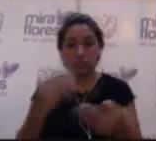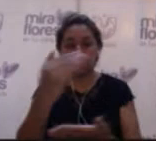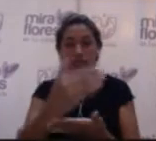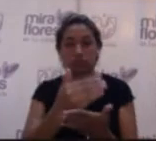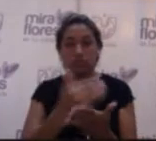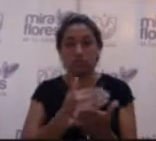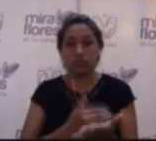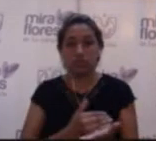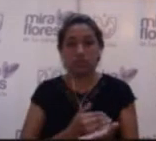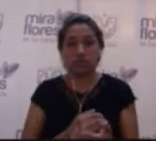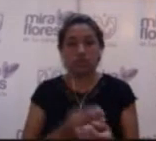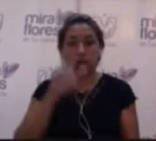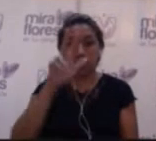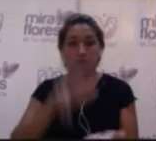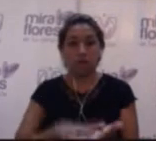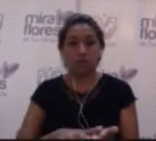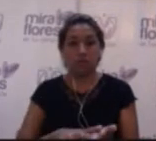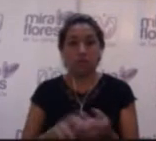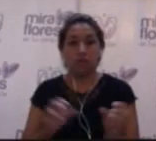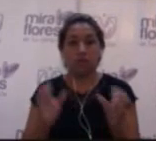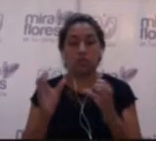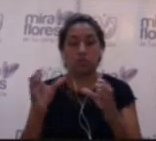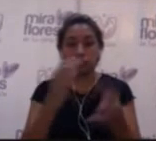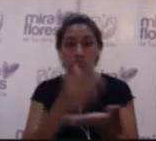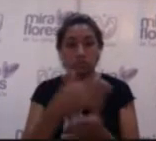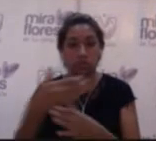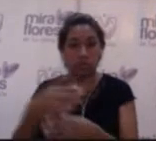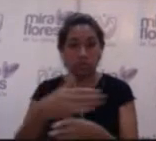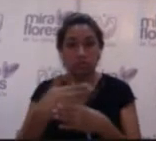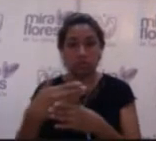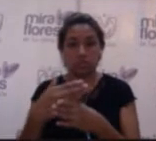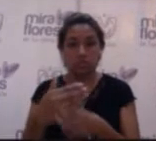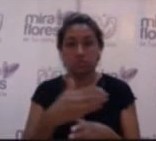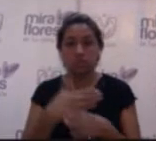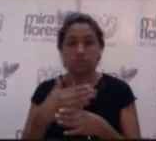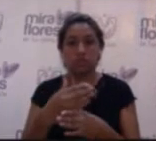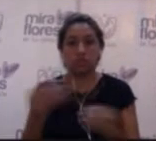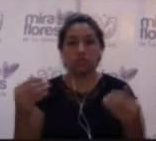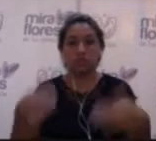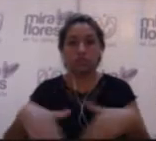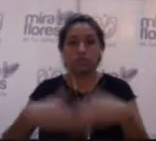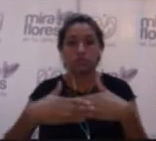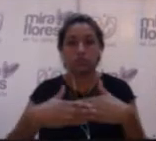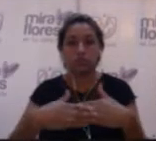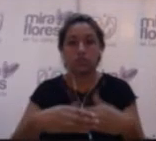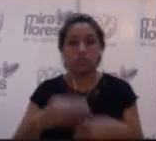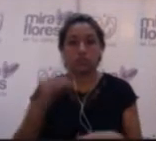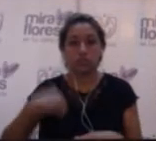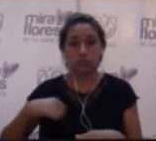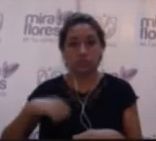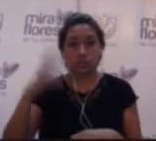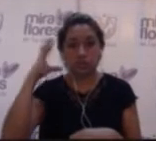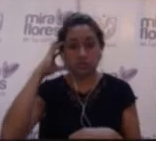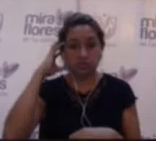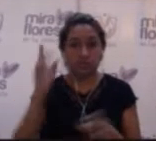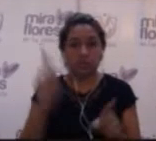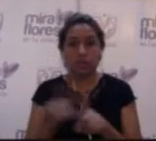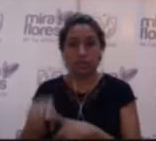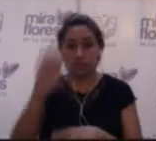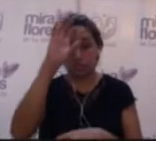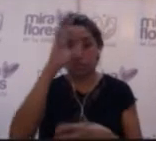la tercera adenda al convenio de cooperación interinstitucional entre la Municipalidad de Miraflores y la Intendencia Nacional de Bomberos del